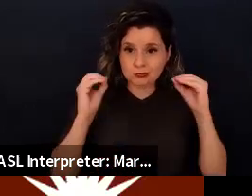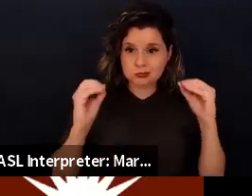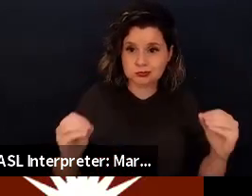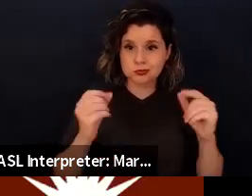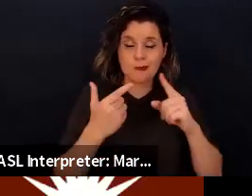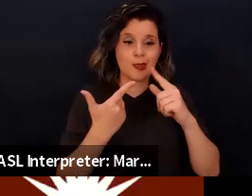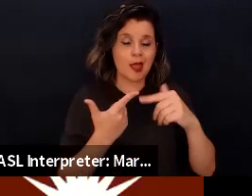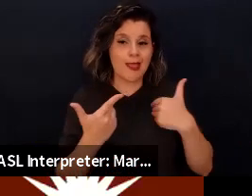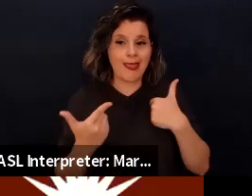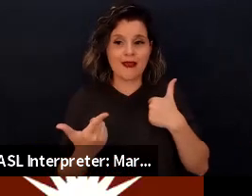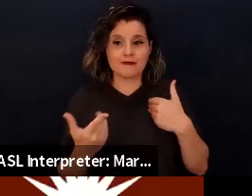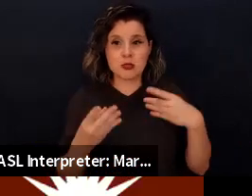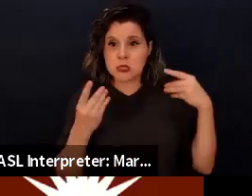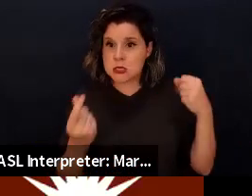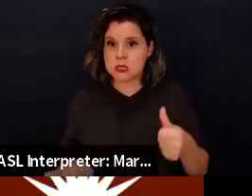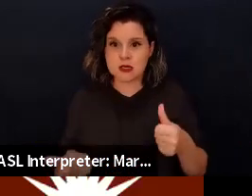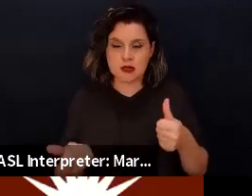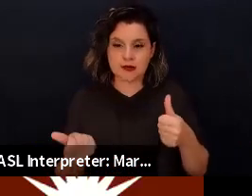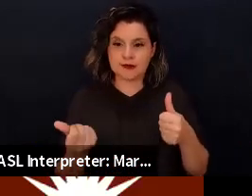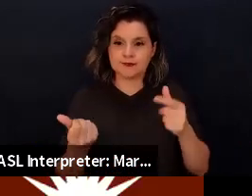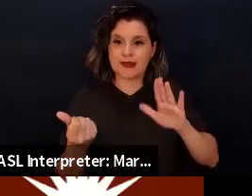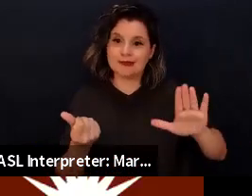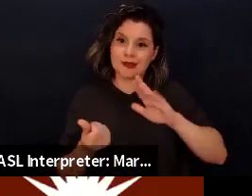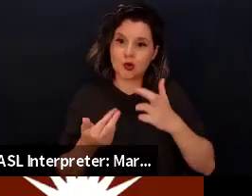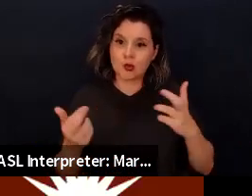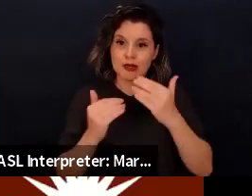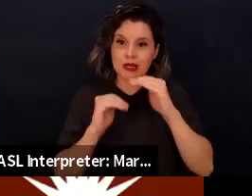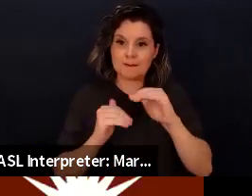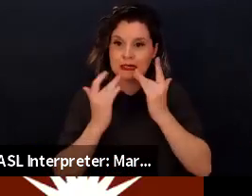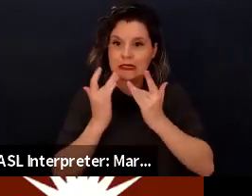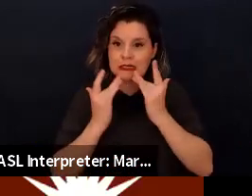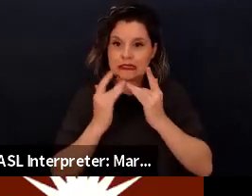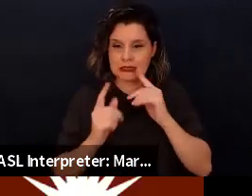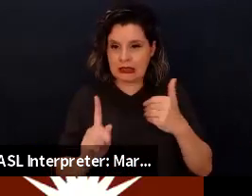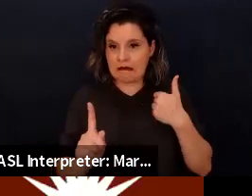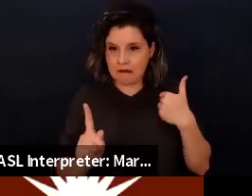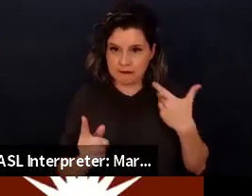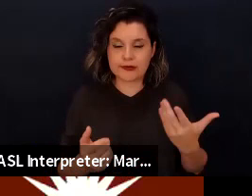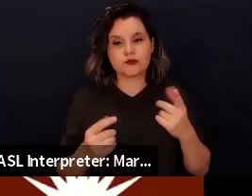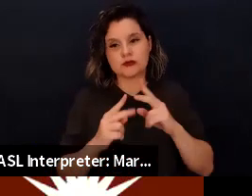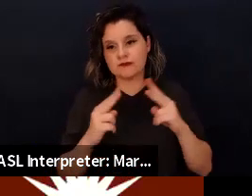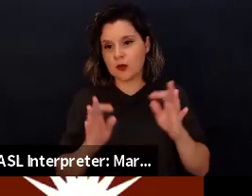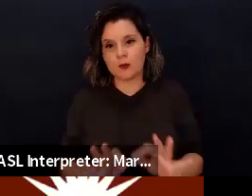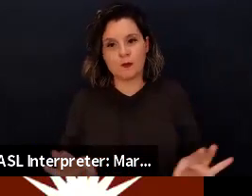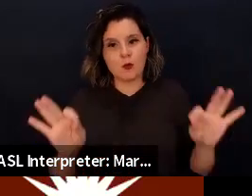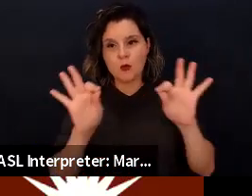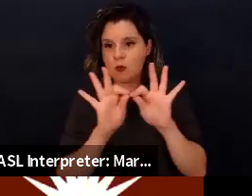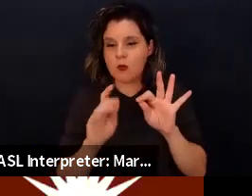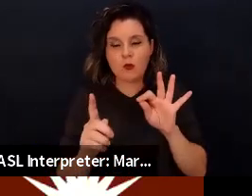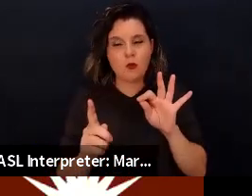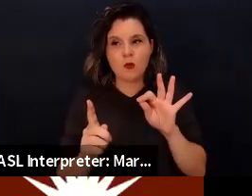gastando pues sus recursos limitados que ellos puedan tener. Entonces es bien importante